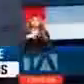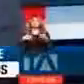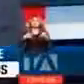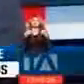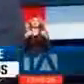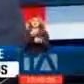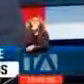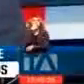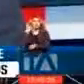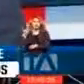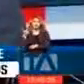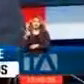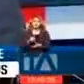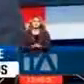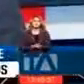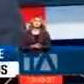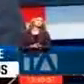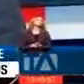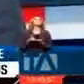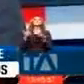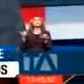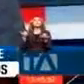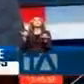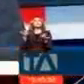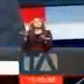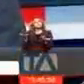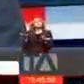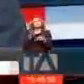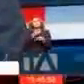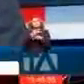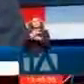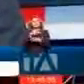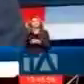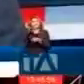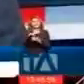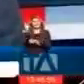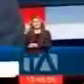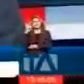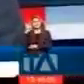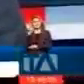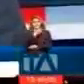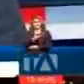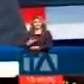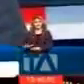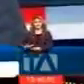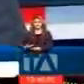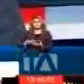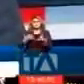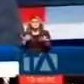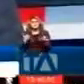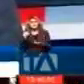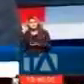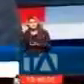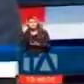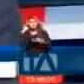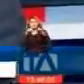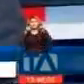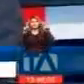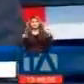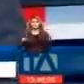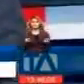su vicepresidente. No se han agotado los análisis o las exploraciones internas respecto a la carga y demanda de la